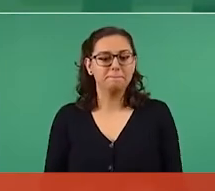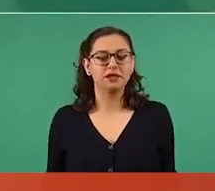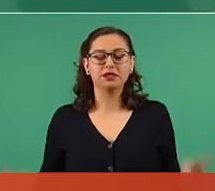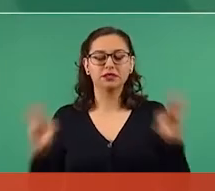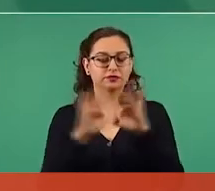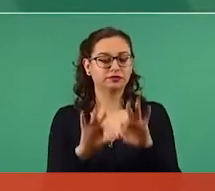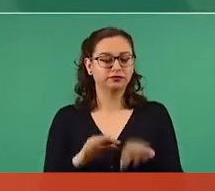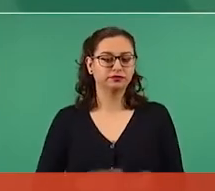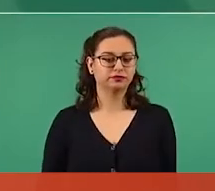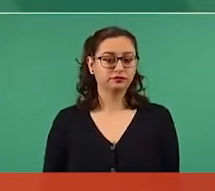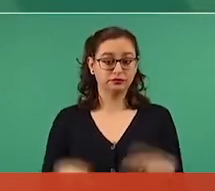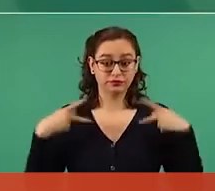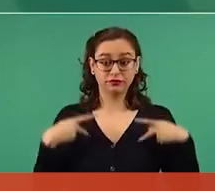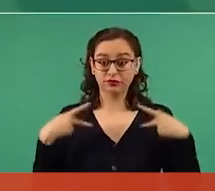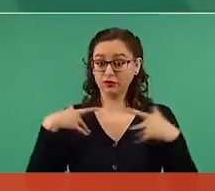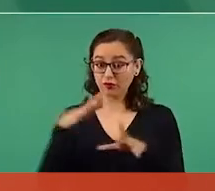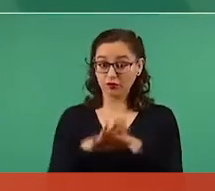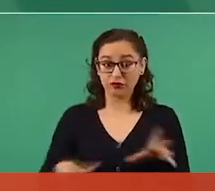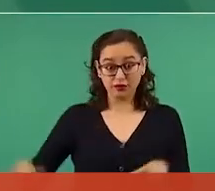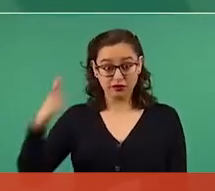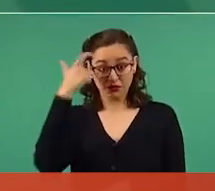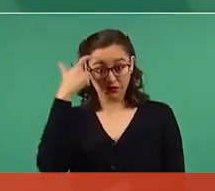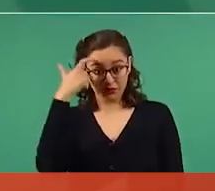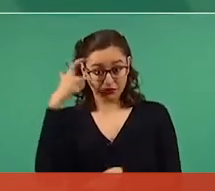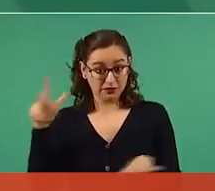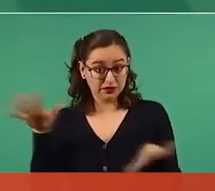Cuando cambia la mentalidad del pueblo, cambia todo.